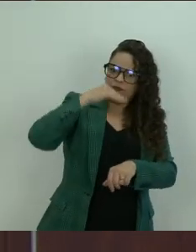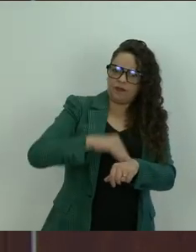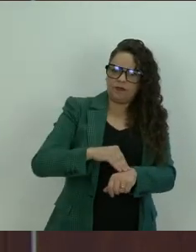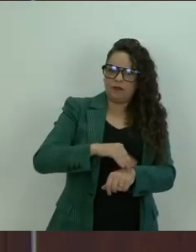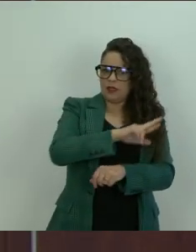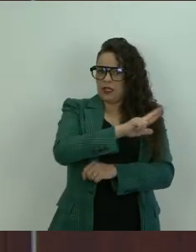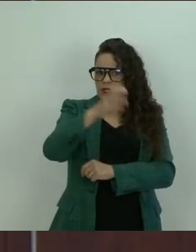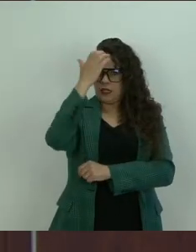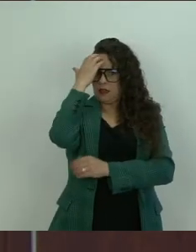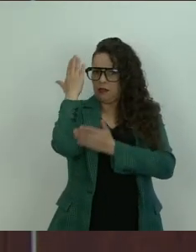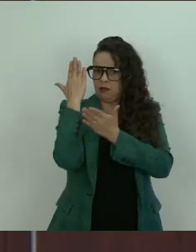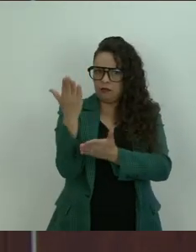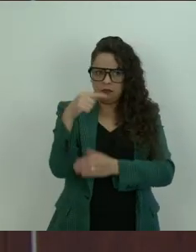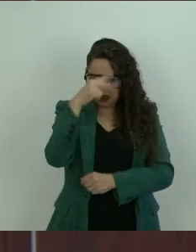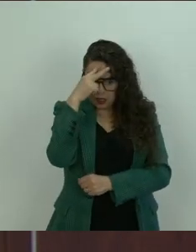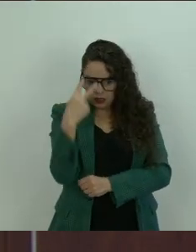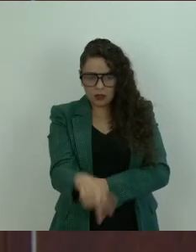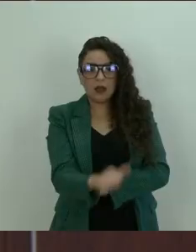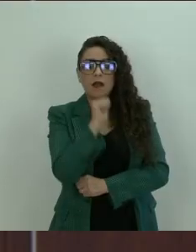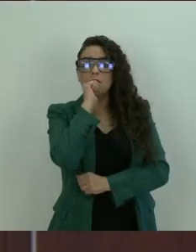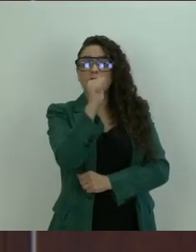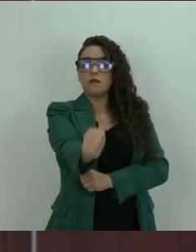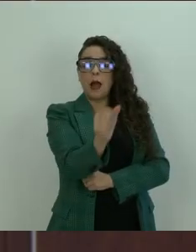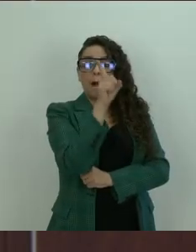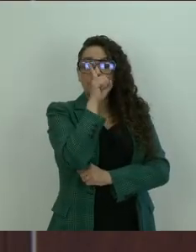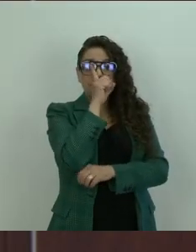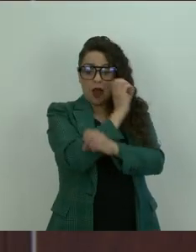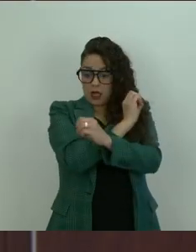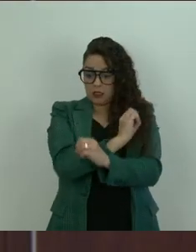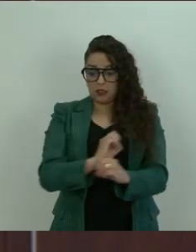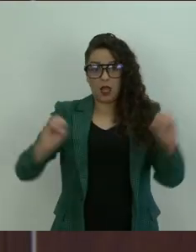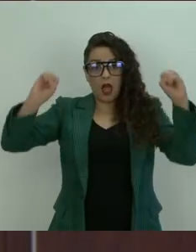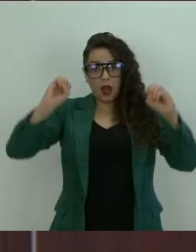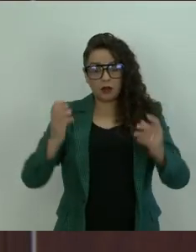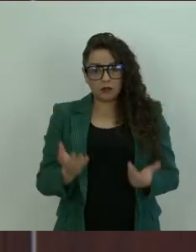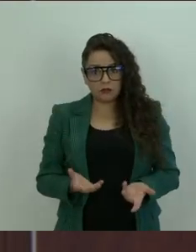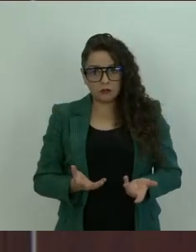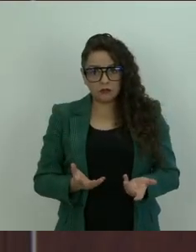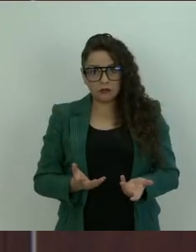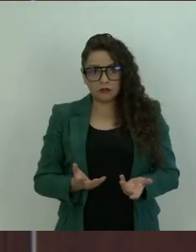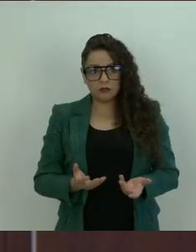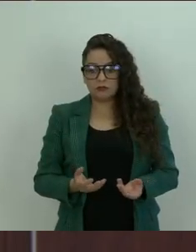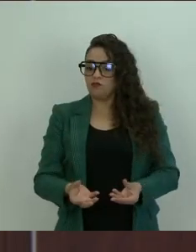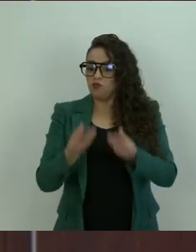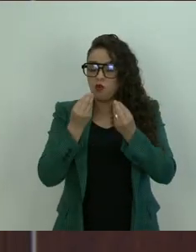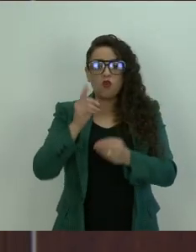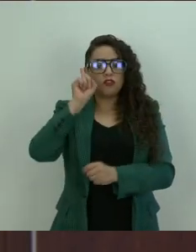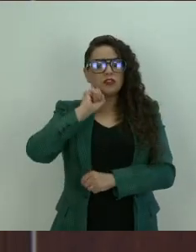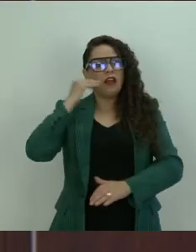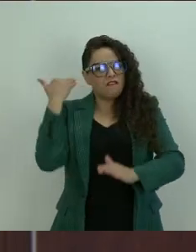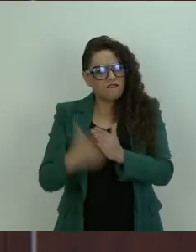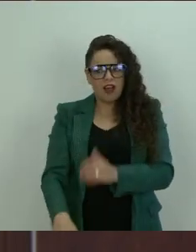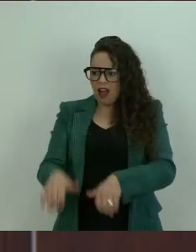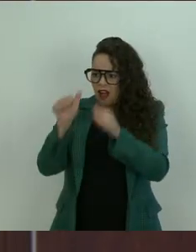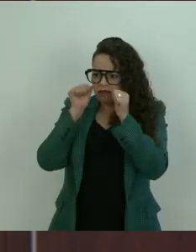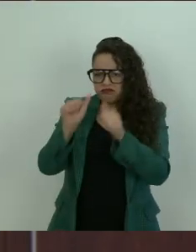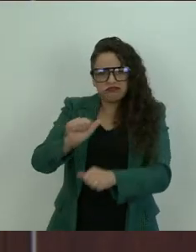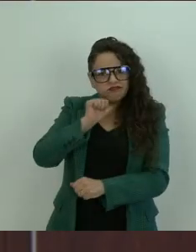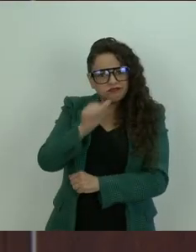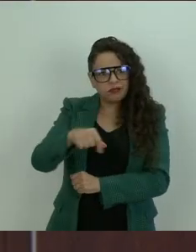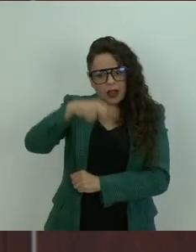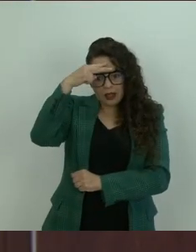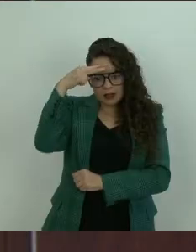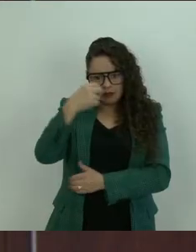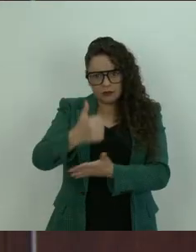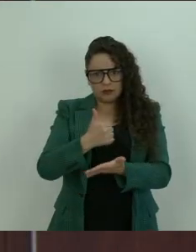mujeres invisibilizadas. En el PNUD, aquí en la Ciudad de México, hay una sala que se llama